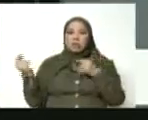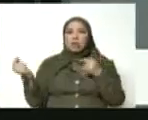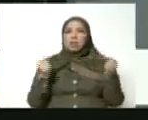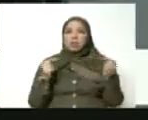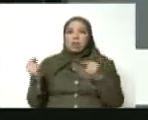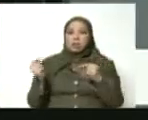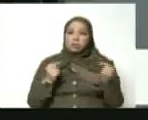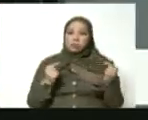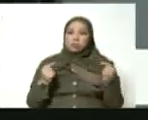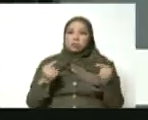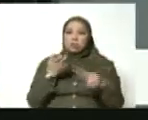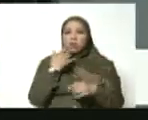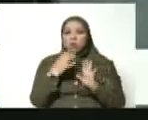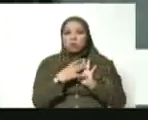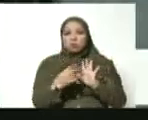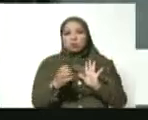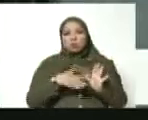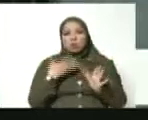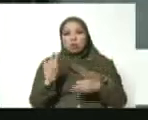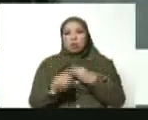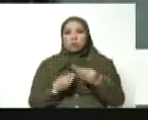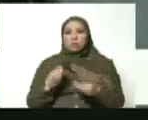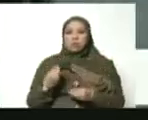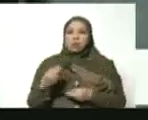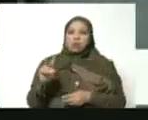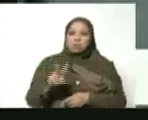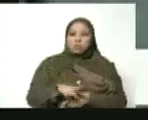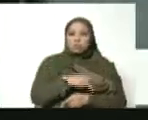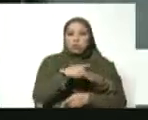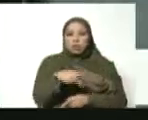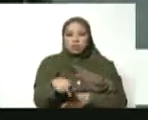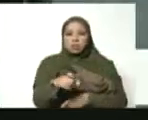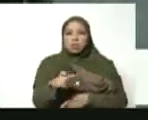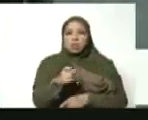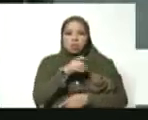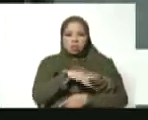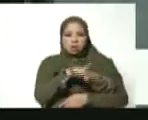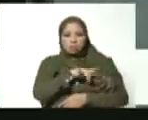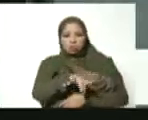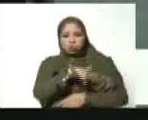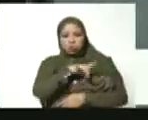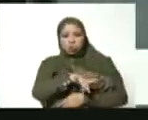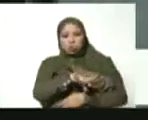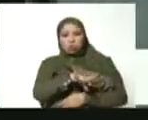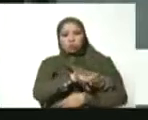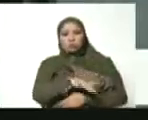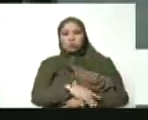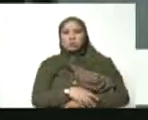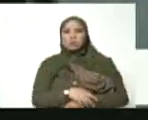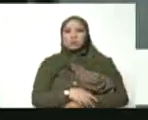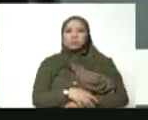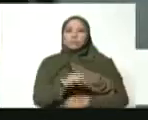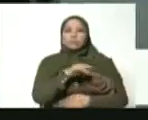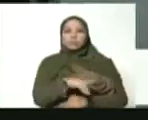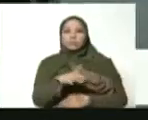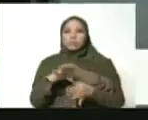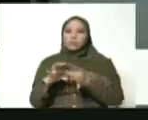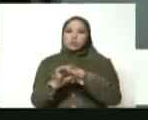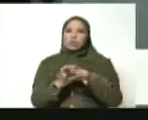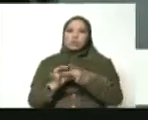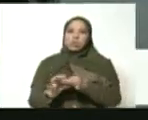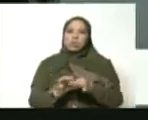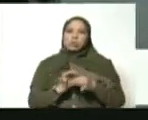colectivo es un ejemplo de lo que se puede hacer a través de la poesía, es decir, de la emoción, de sentir que la emoción nos va a unir